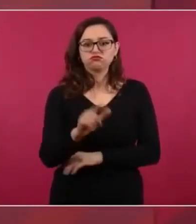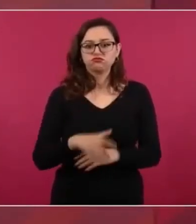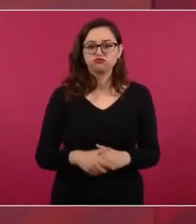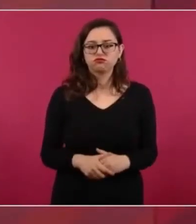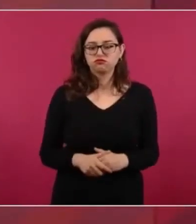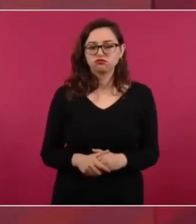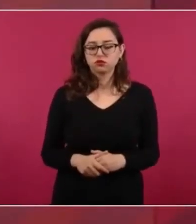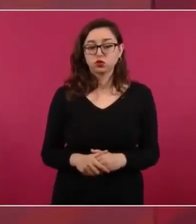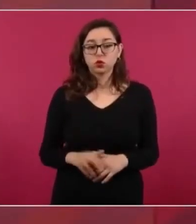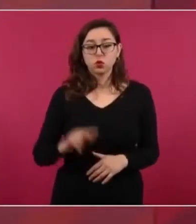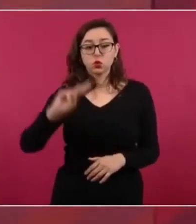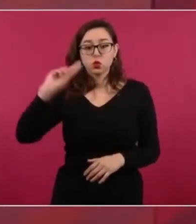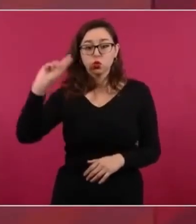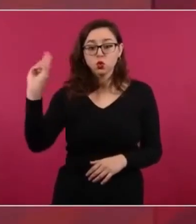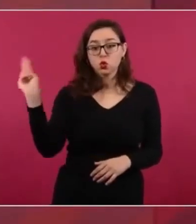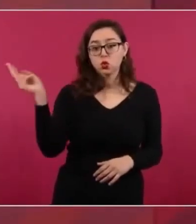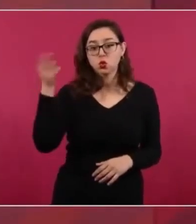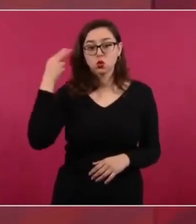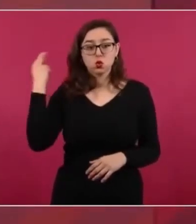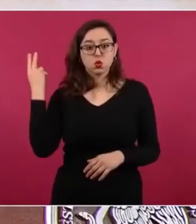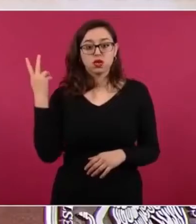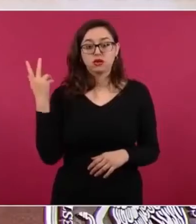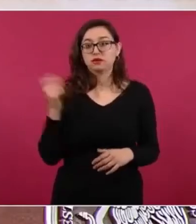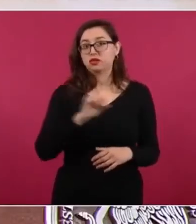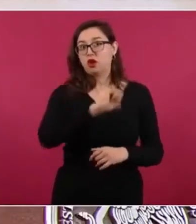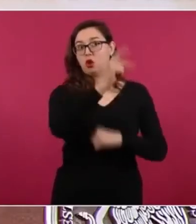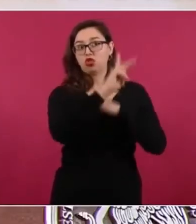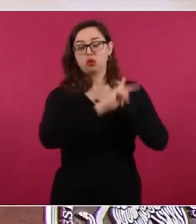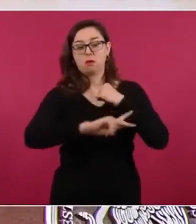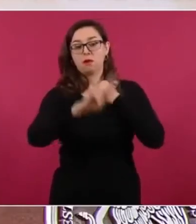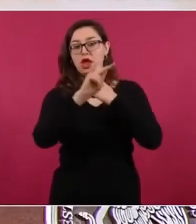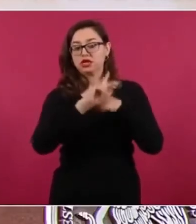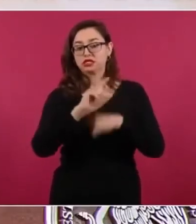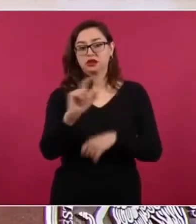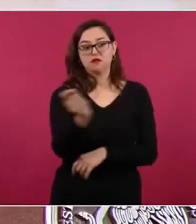En las universidades más famosas del extranjero.